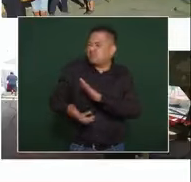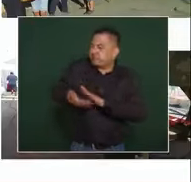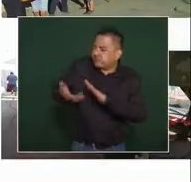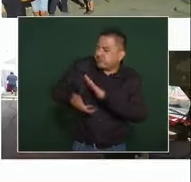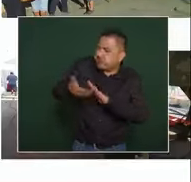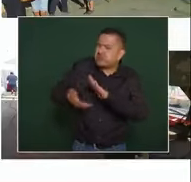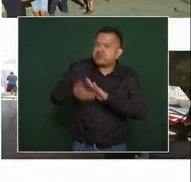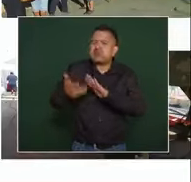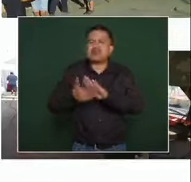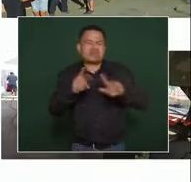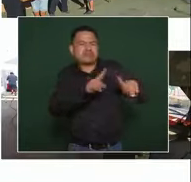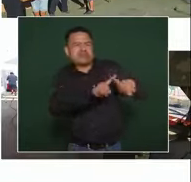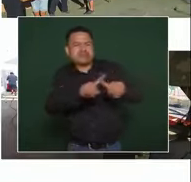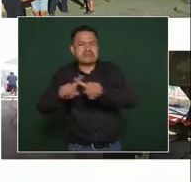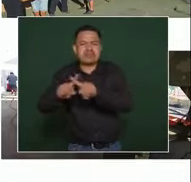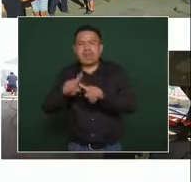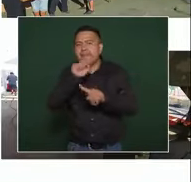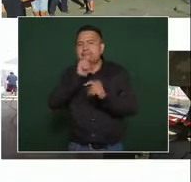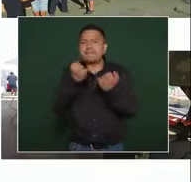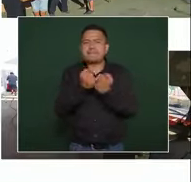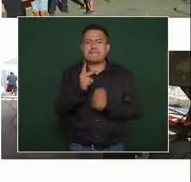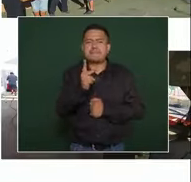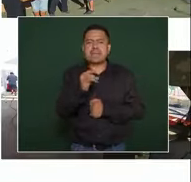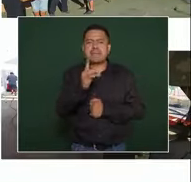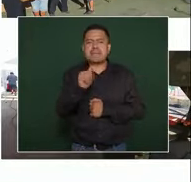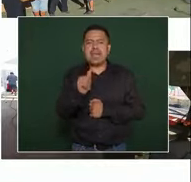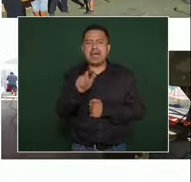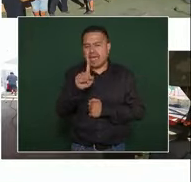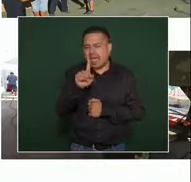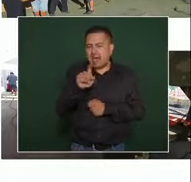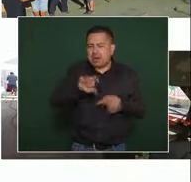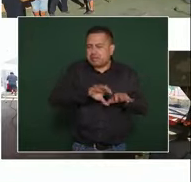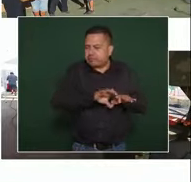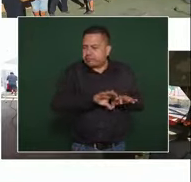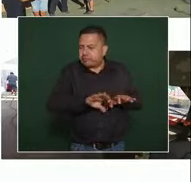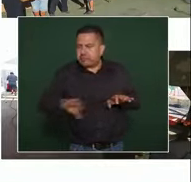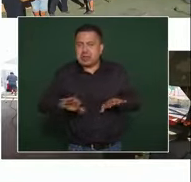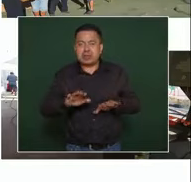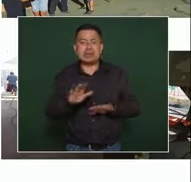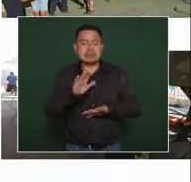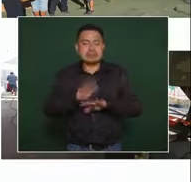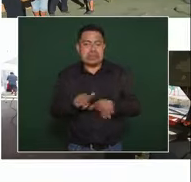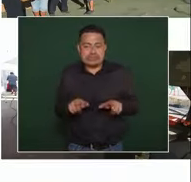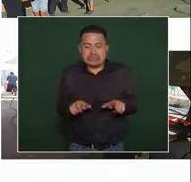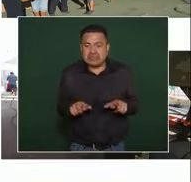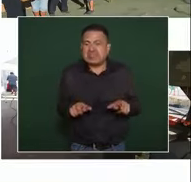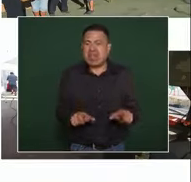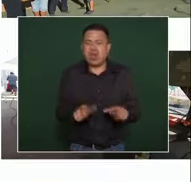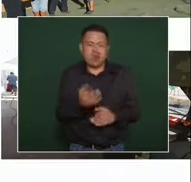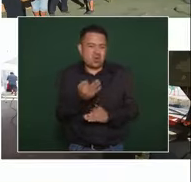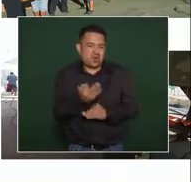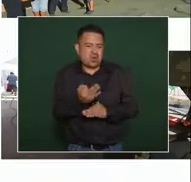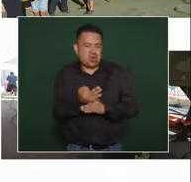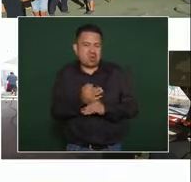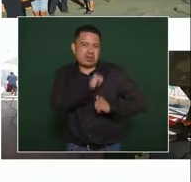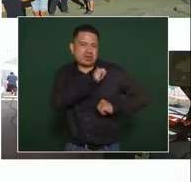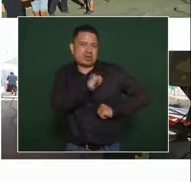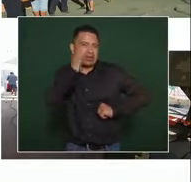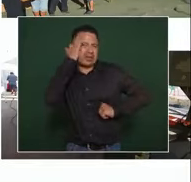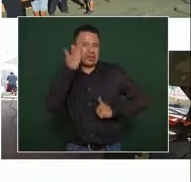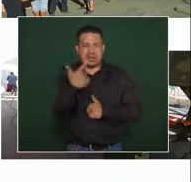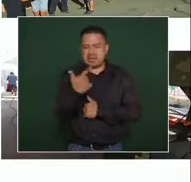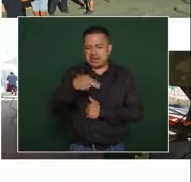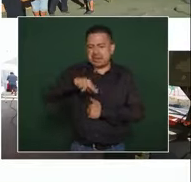plantas potabilizadoras y pipas de agua. Sobre la seguridad que está encargada la